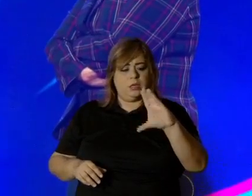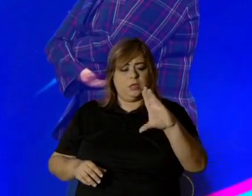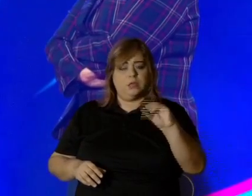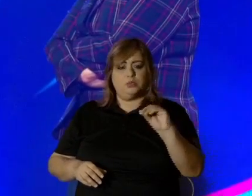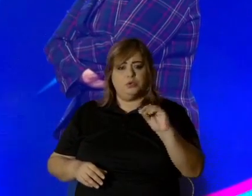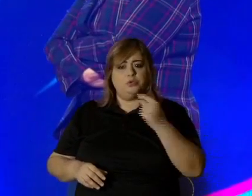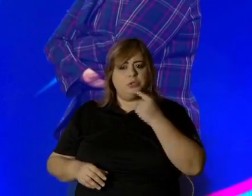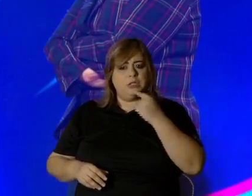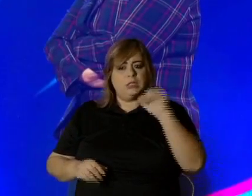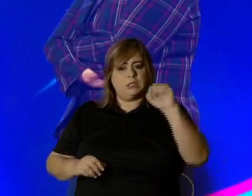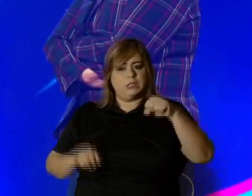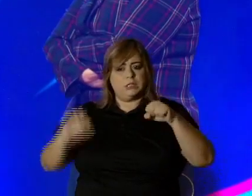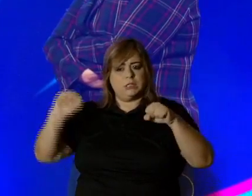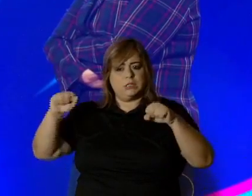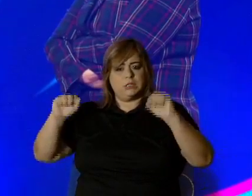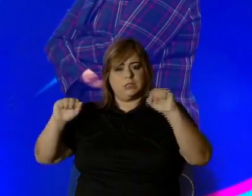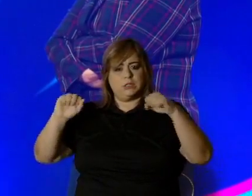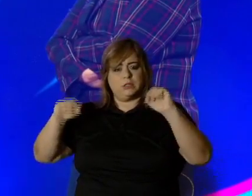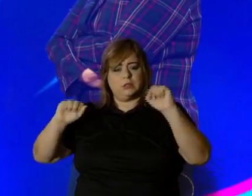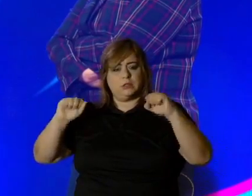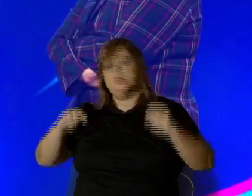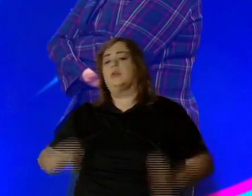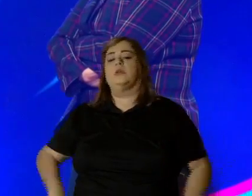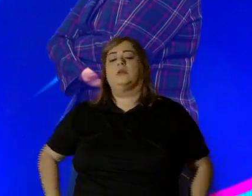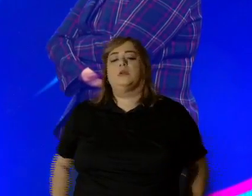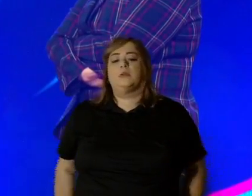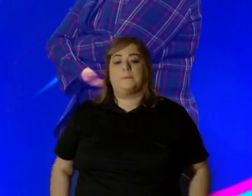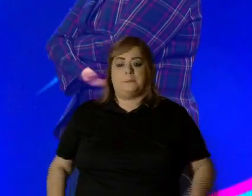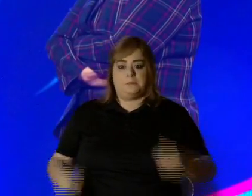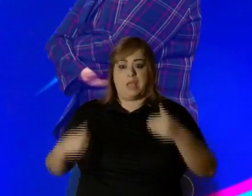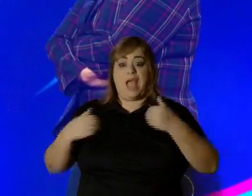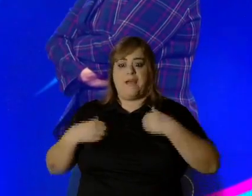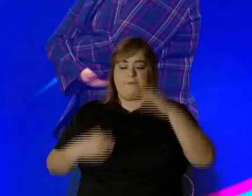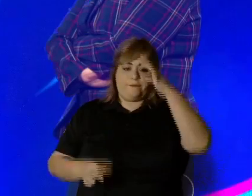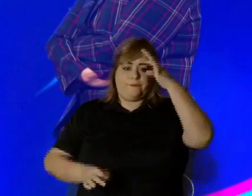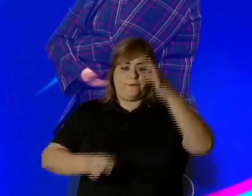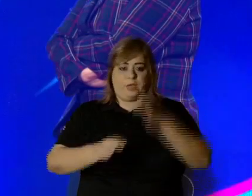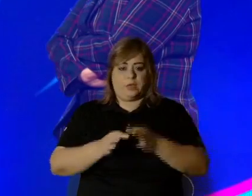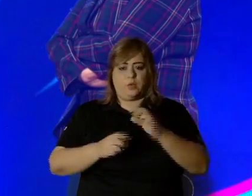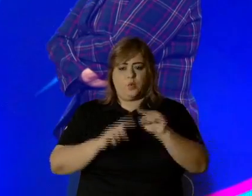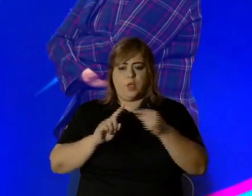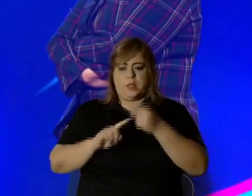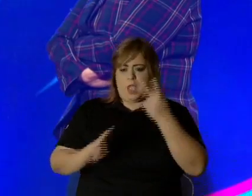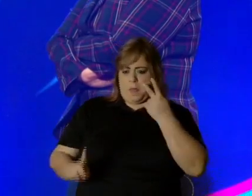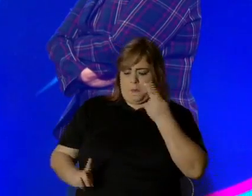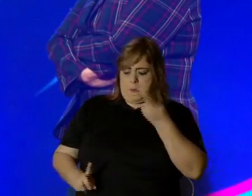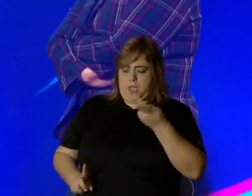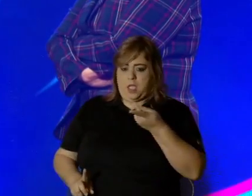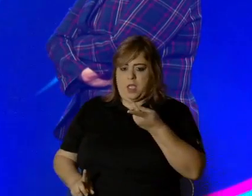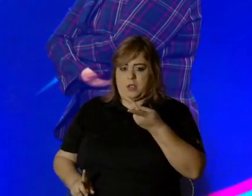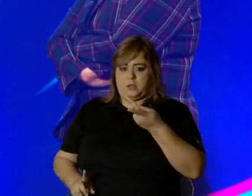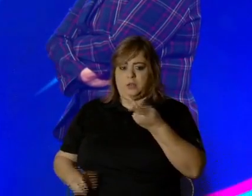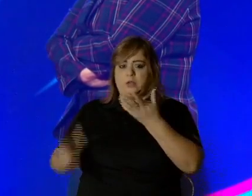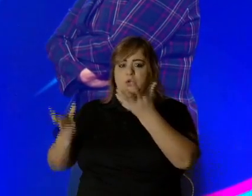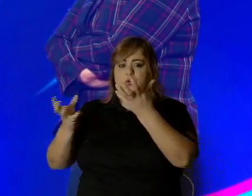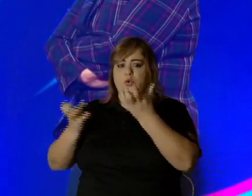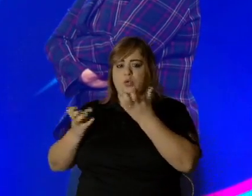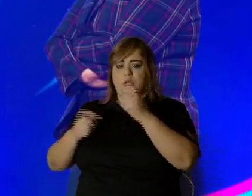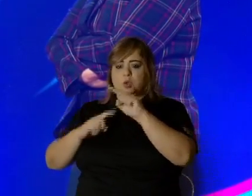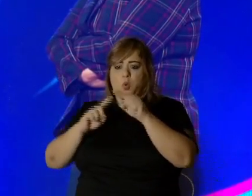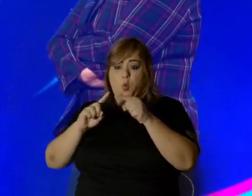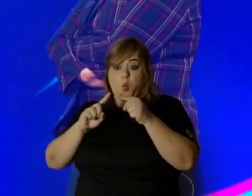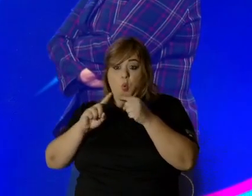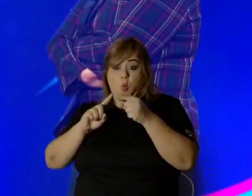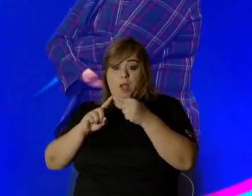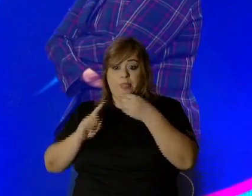decía que sí. Hermano, hay que tener fe. Cuando ella se me queda mirando y me dice, pues yo quiero que cuando pasen las